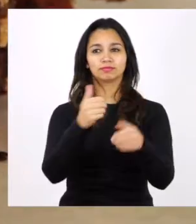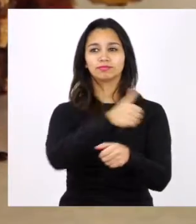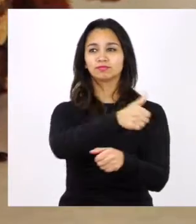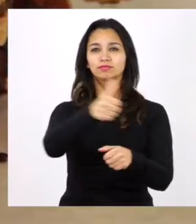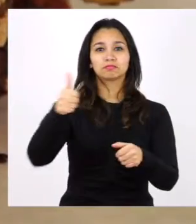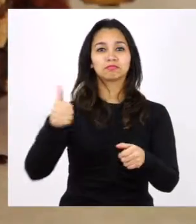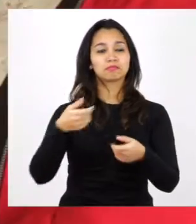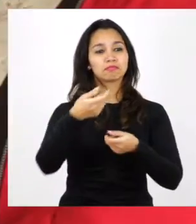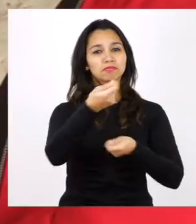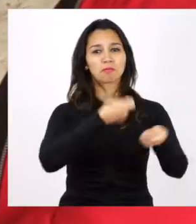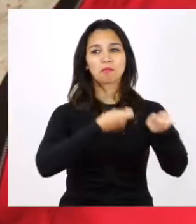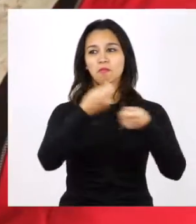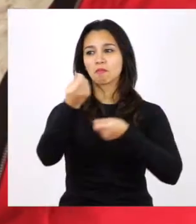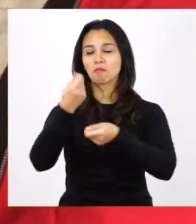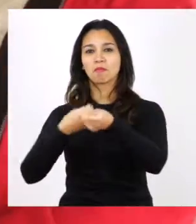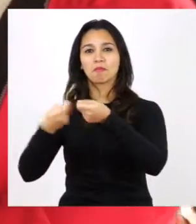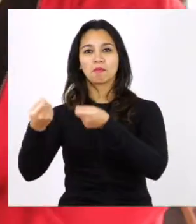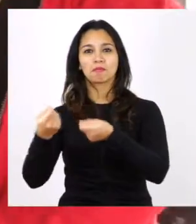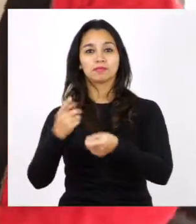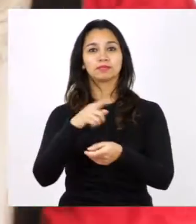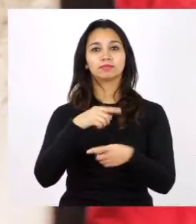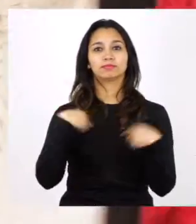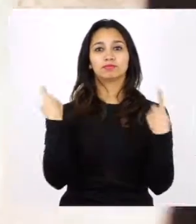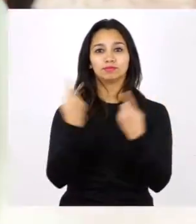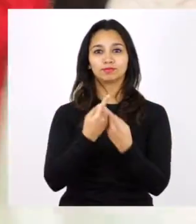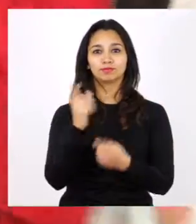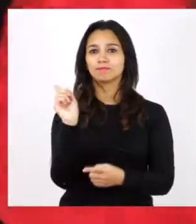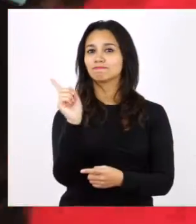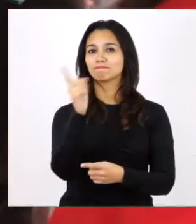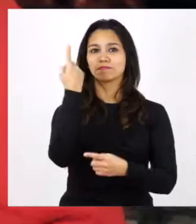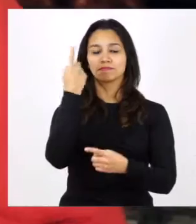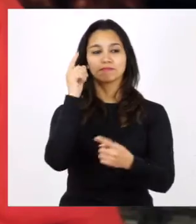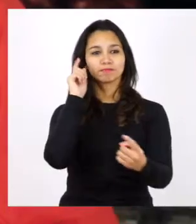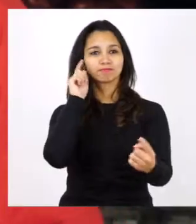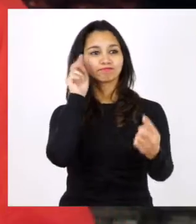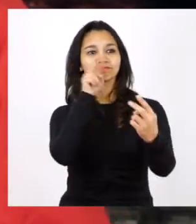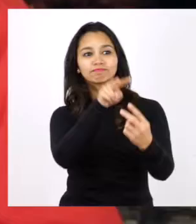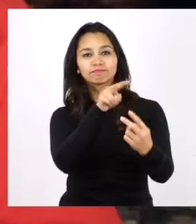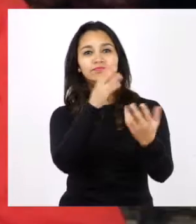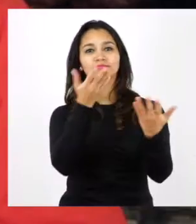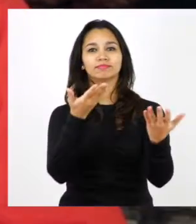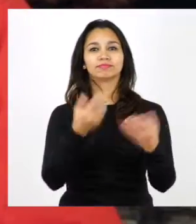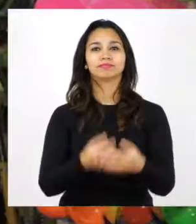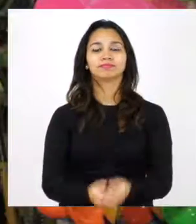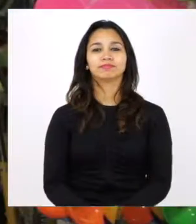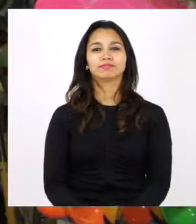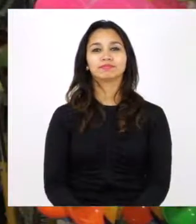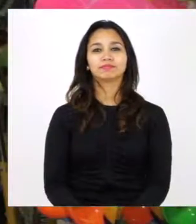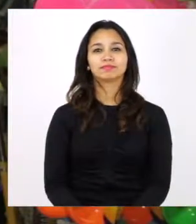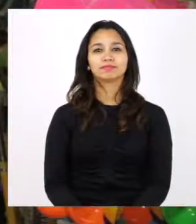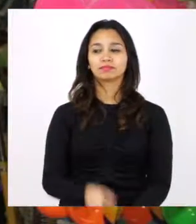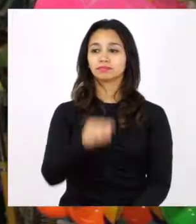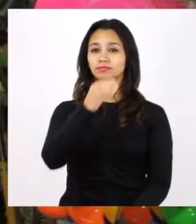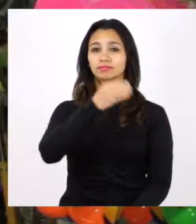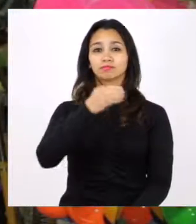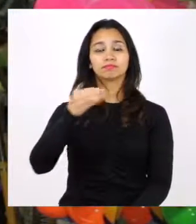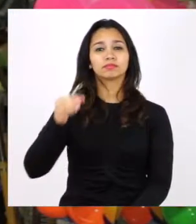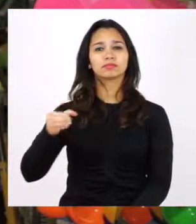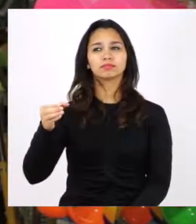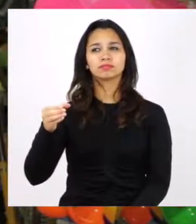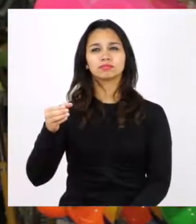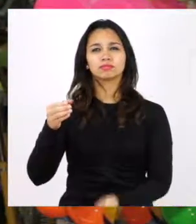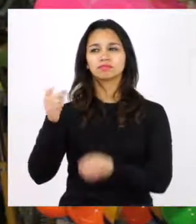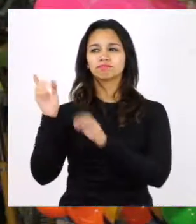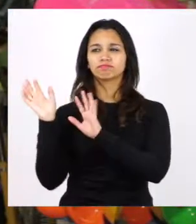la gente viene al pueblo a hacer sus compras y somos la primera vía hacia llegar a esas compras. Bueno, nuestra